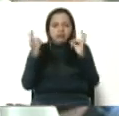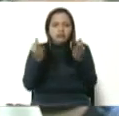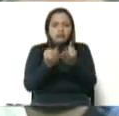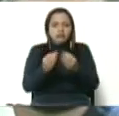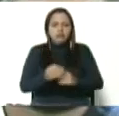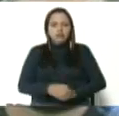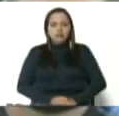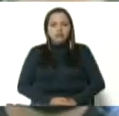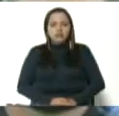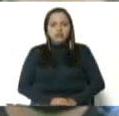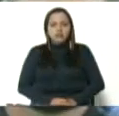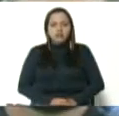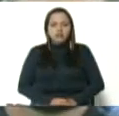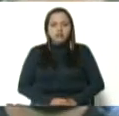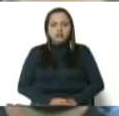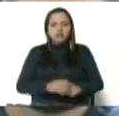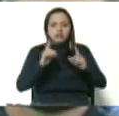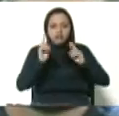Encima de esto,